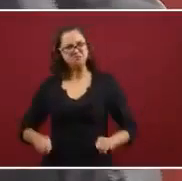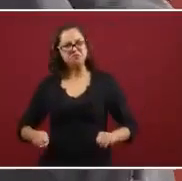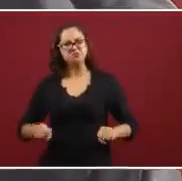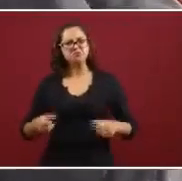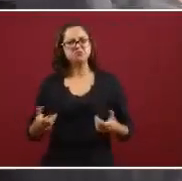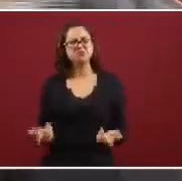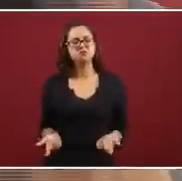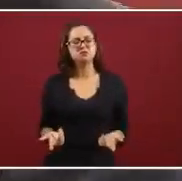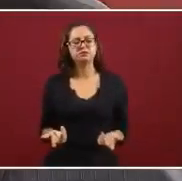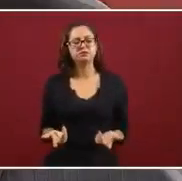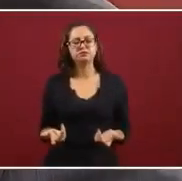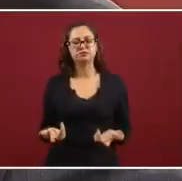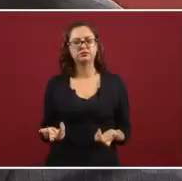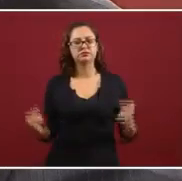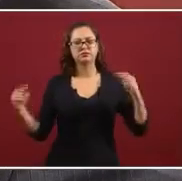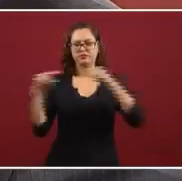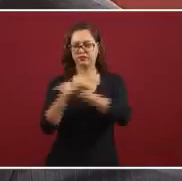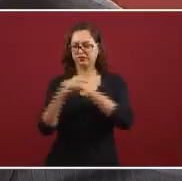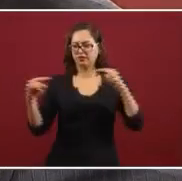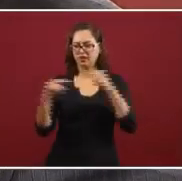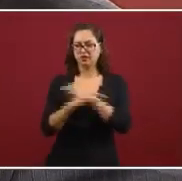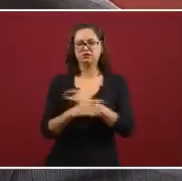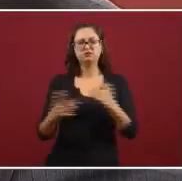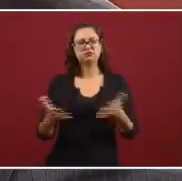del Golfo,